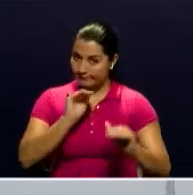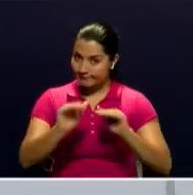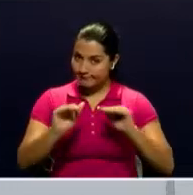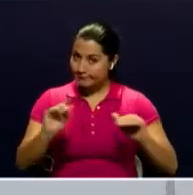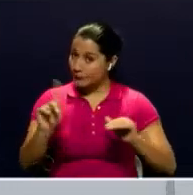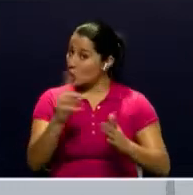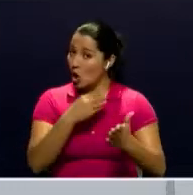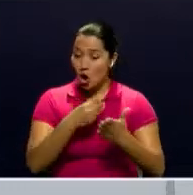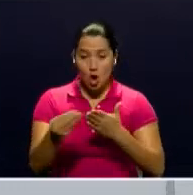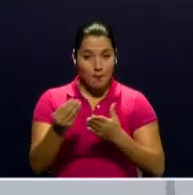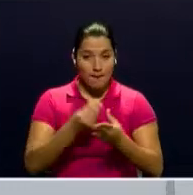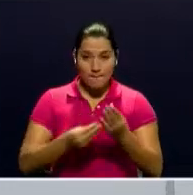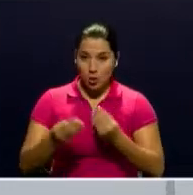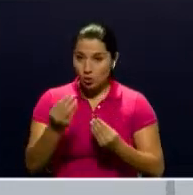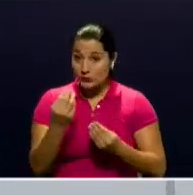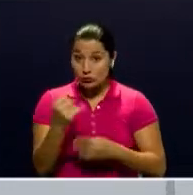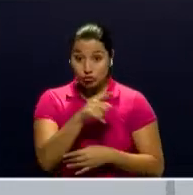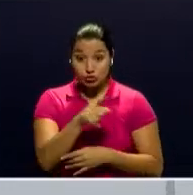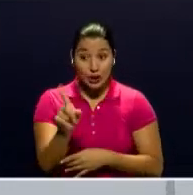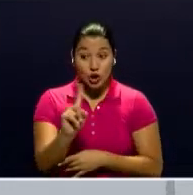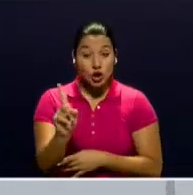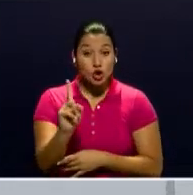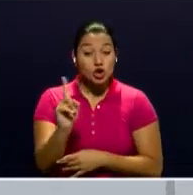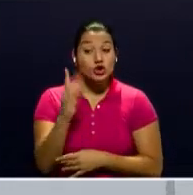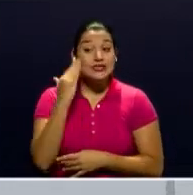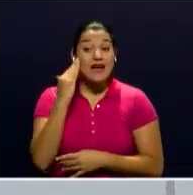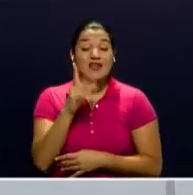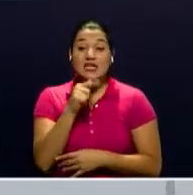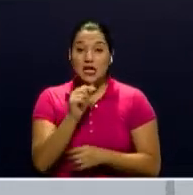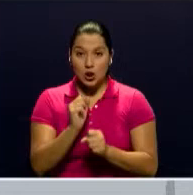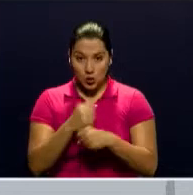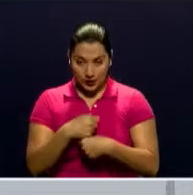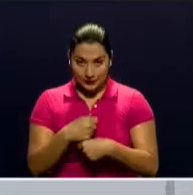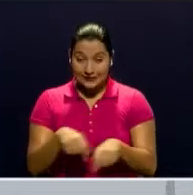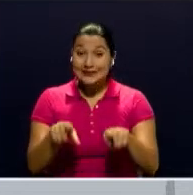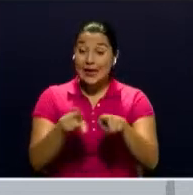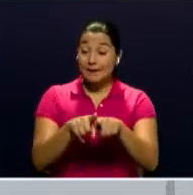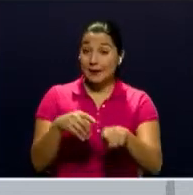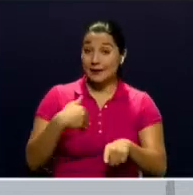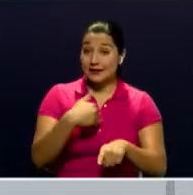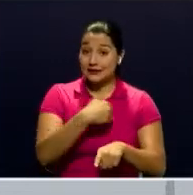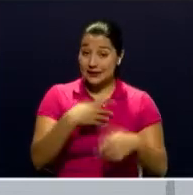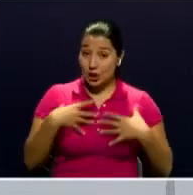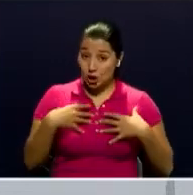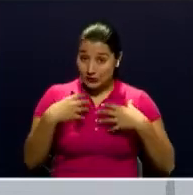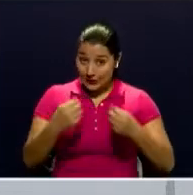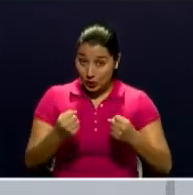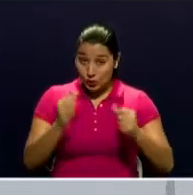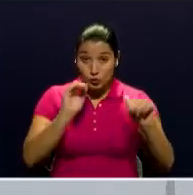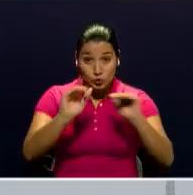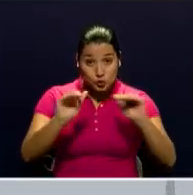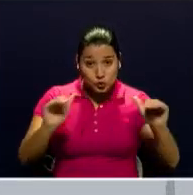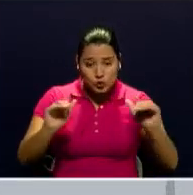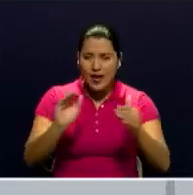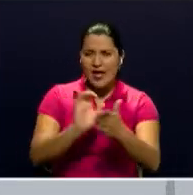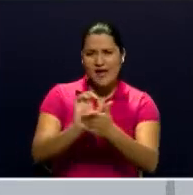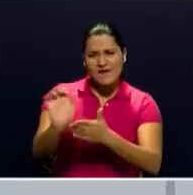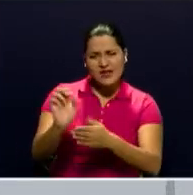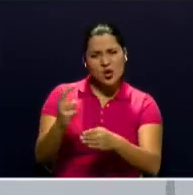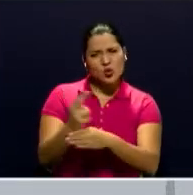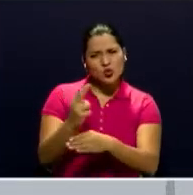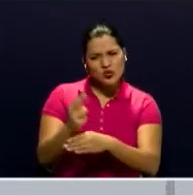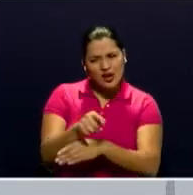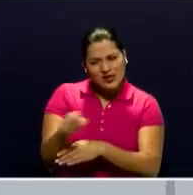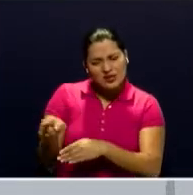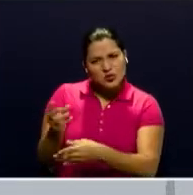no comprar productos de dudosa procedencia. Por otra parte, el Ministerio de Salud advierte a la población evitar el uso de este